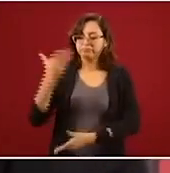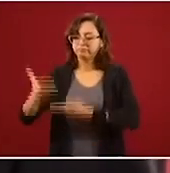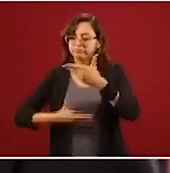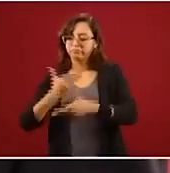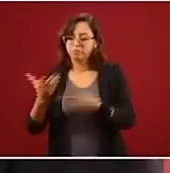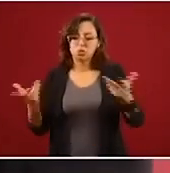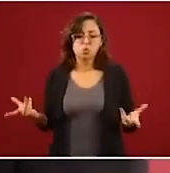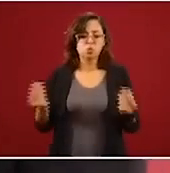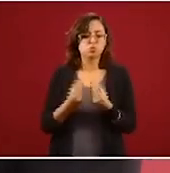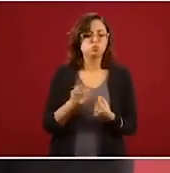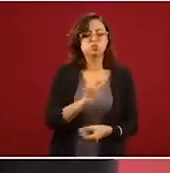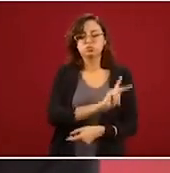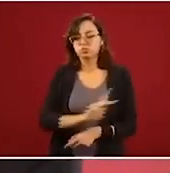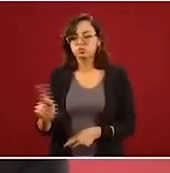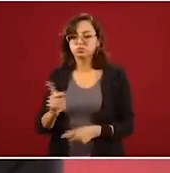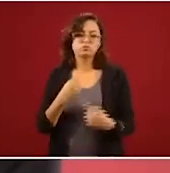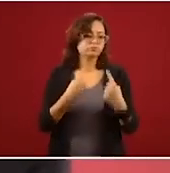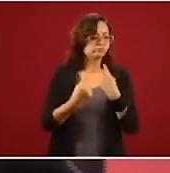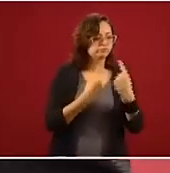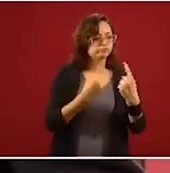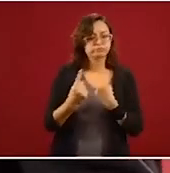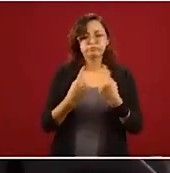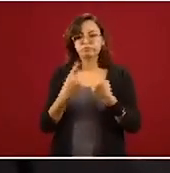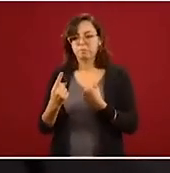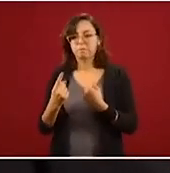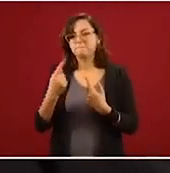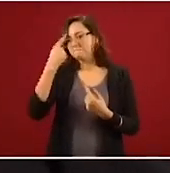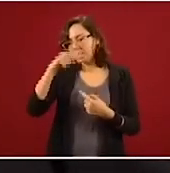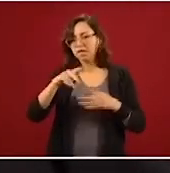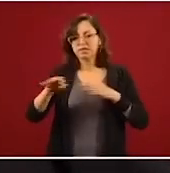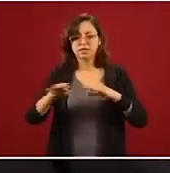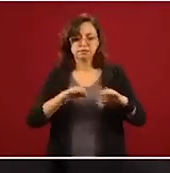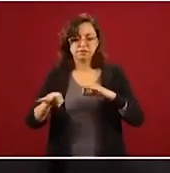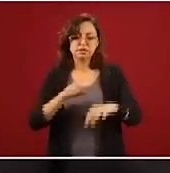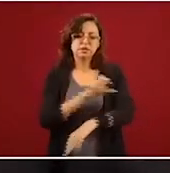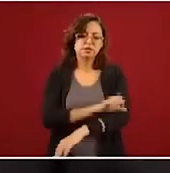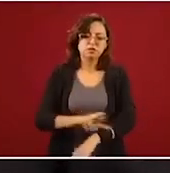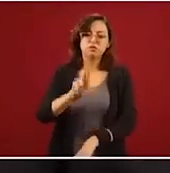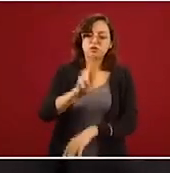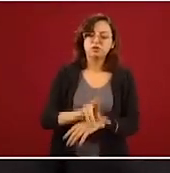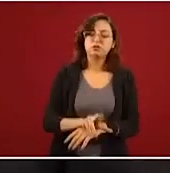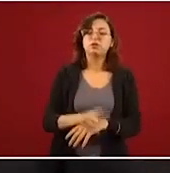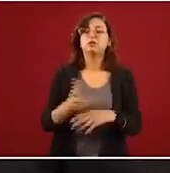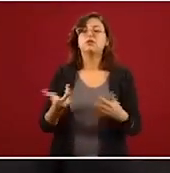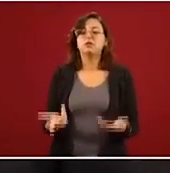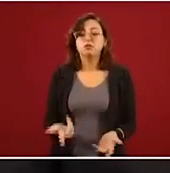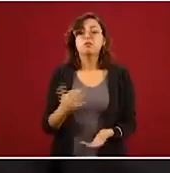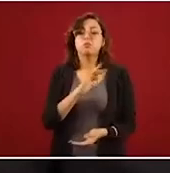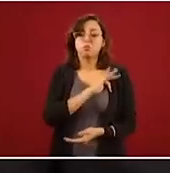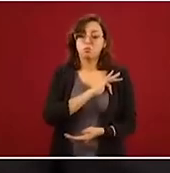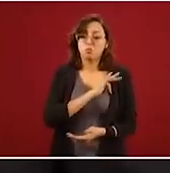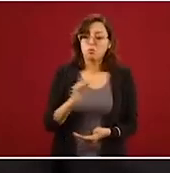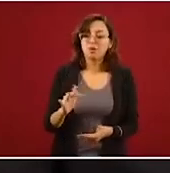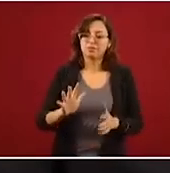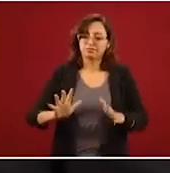para que actuemos de manera coordinada y se pueda impulsar